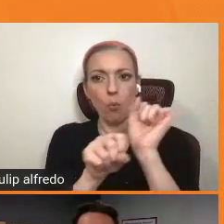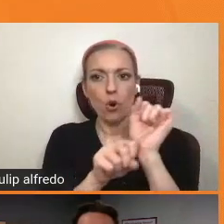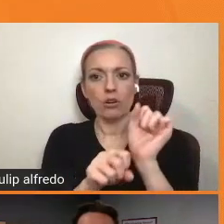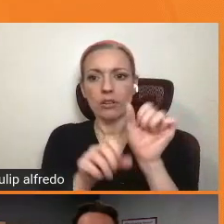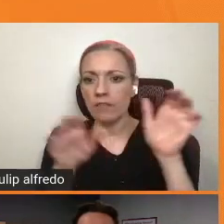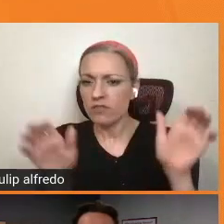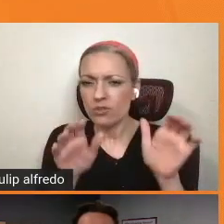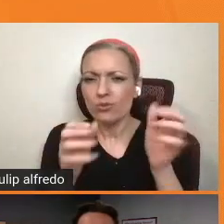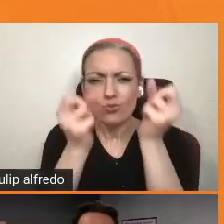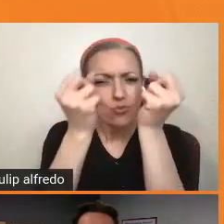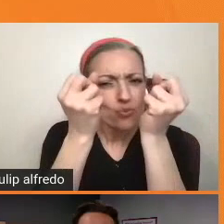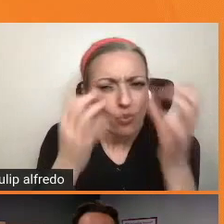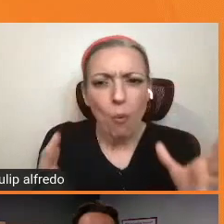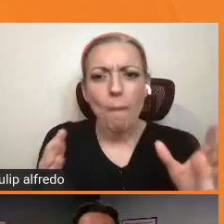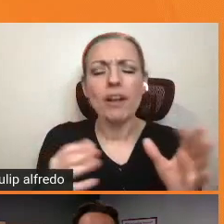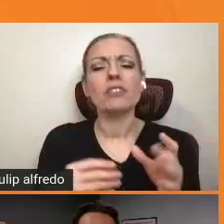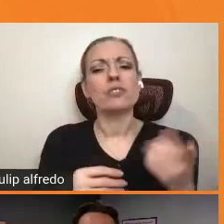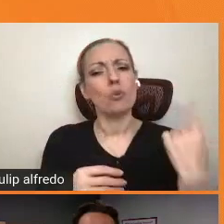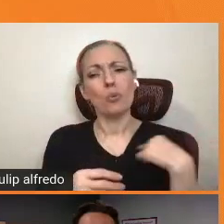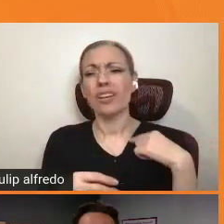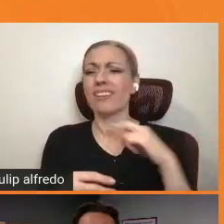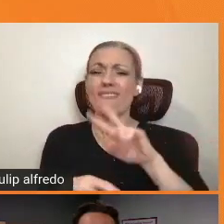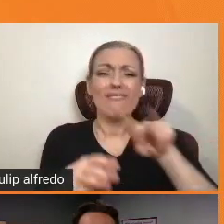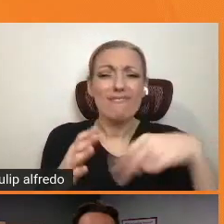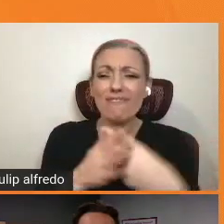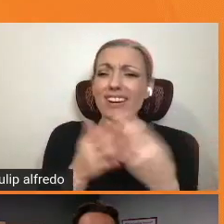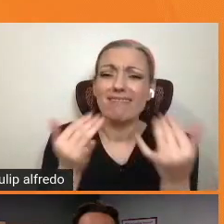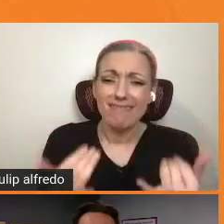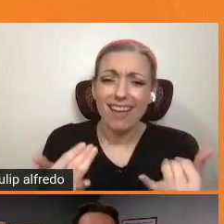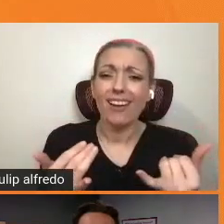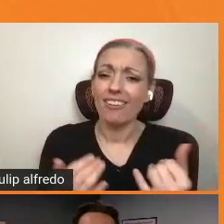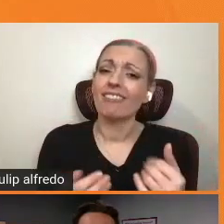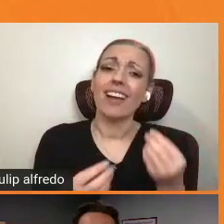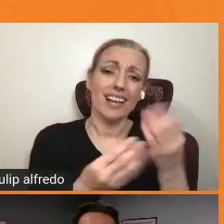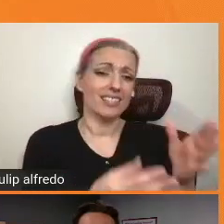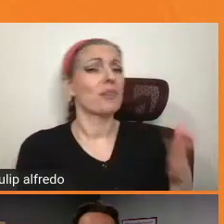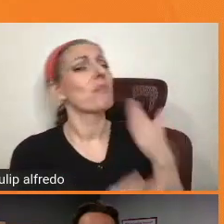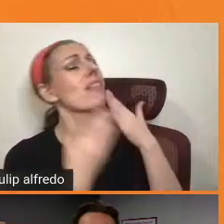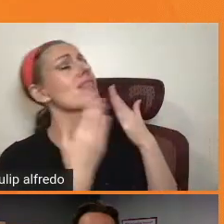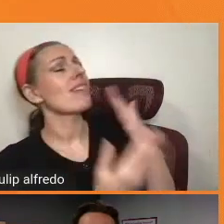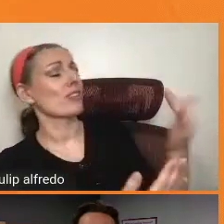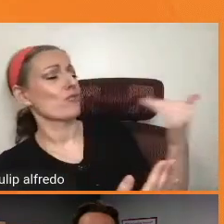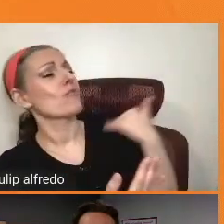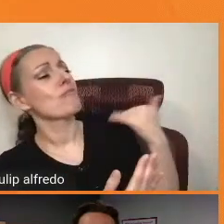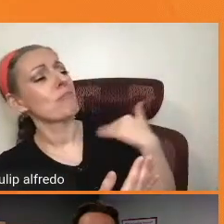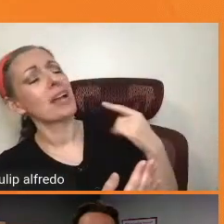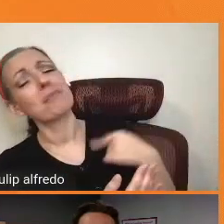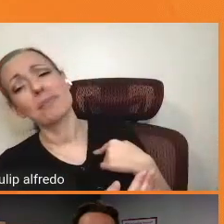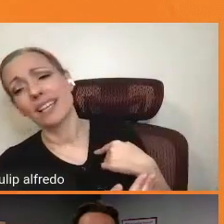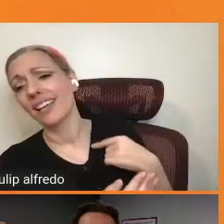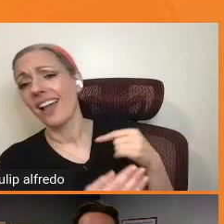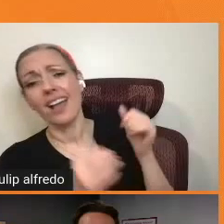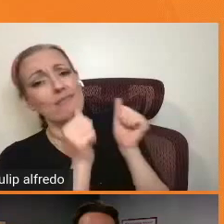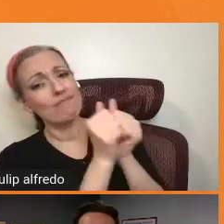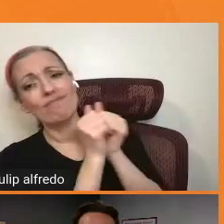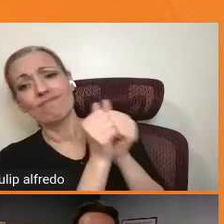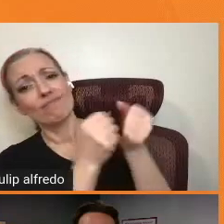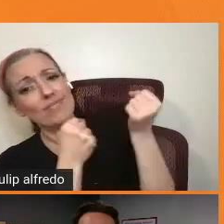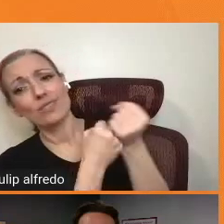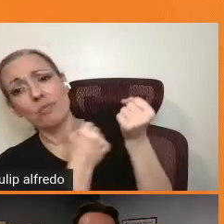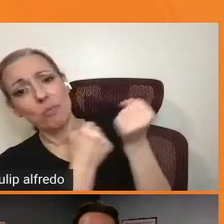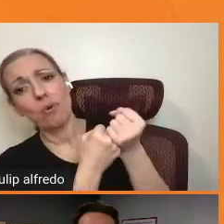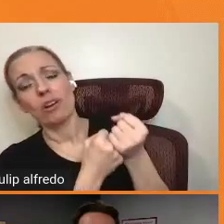mencioné, ¿verdad?, limitar las suspensiones en las tasas de proveedores, a proveer las becas de autodeterminación, y me